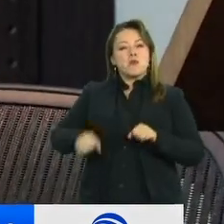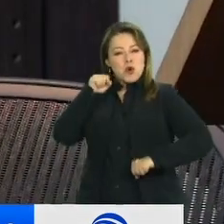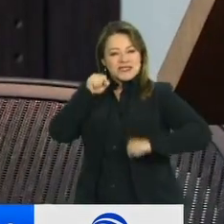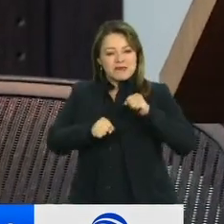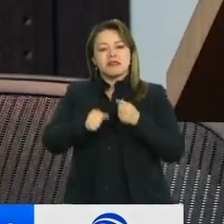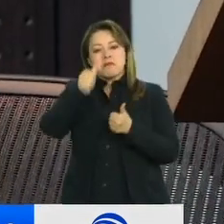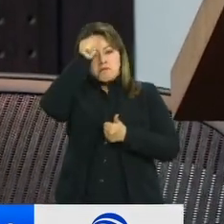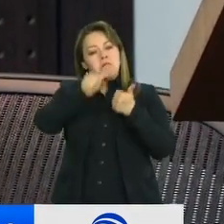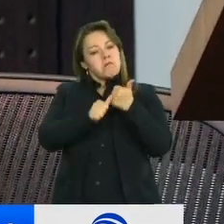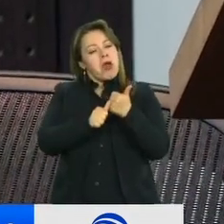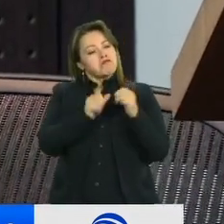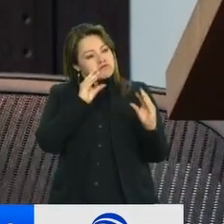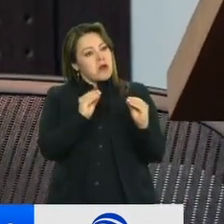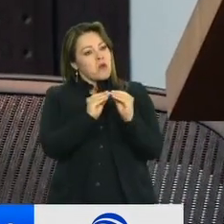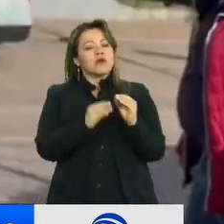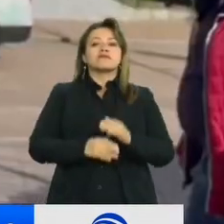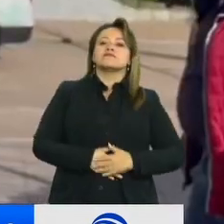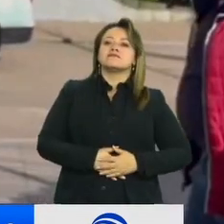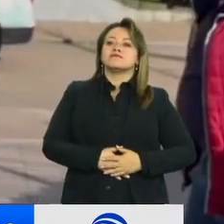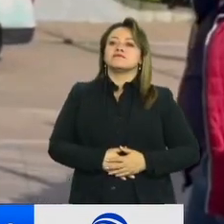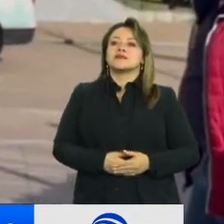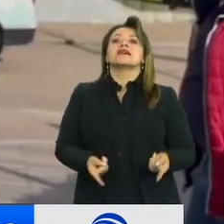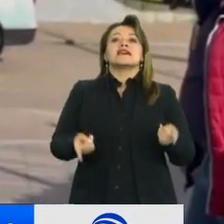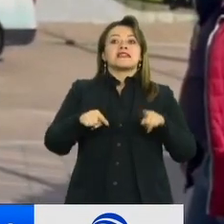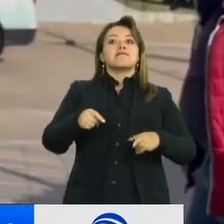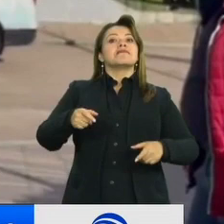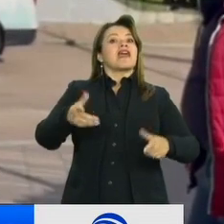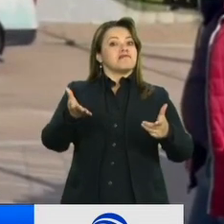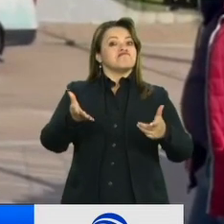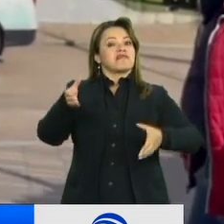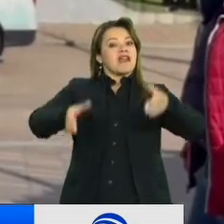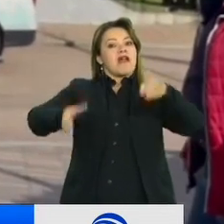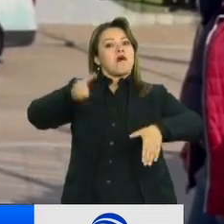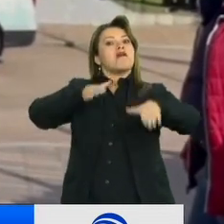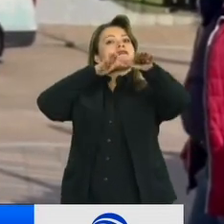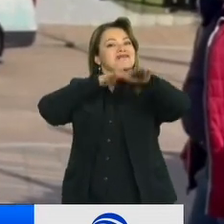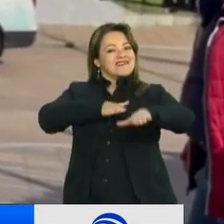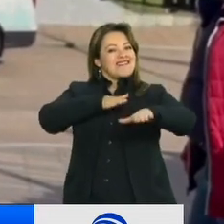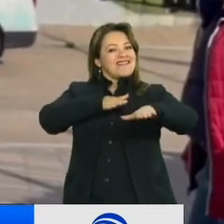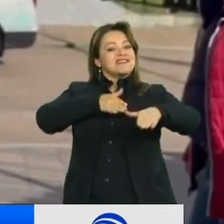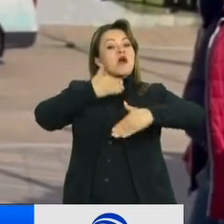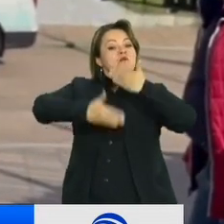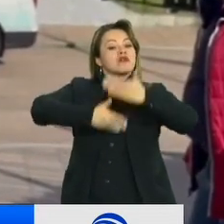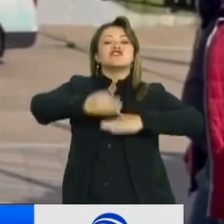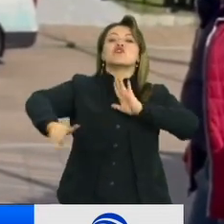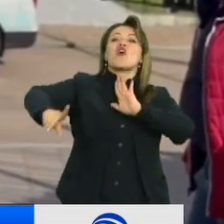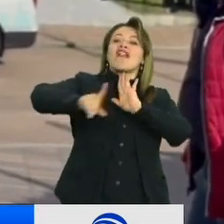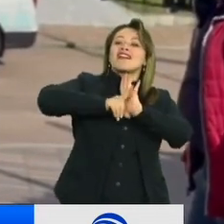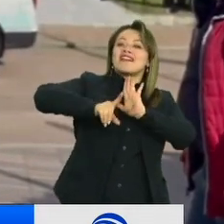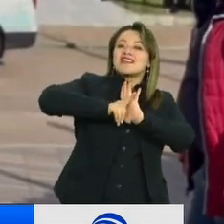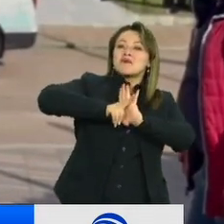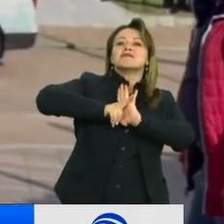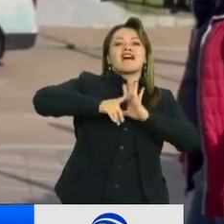la postulación. Nos complace mucho que también en la Cámara quienes dirijamos el proceso legislativo